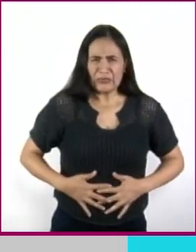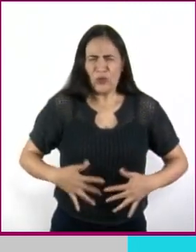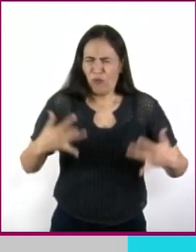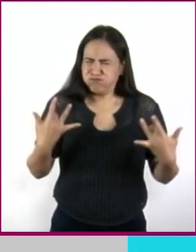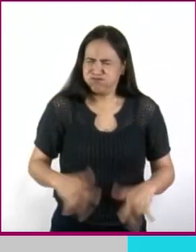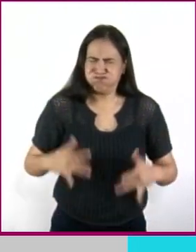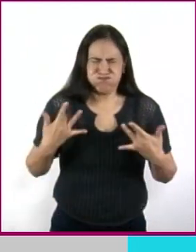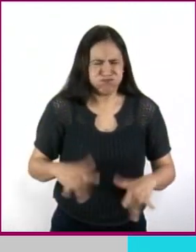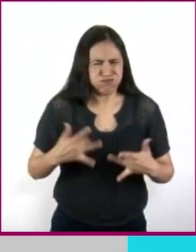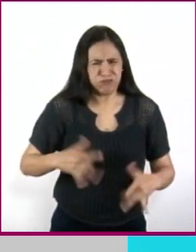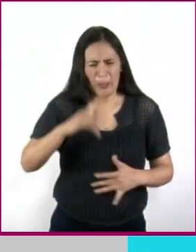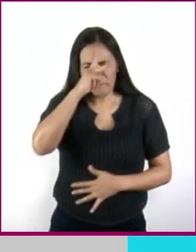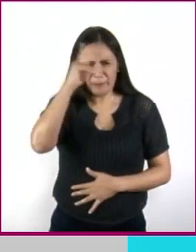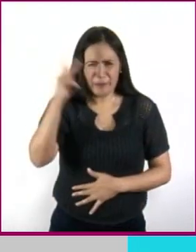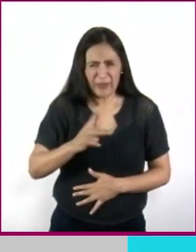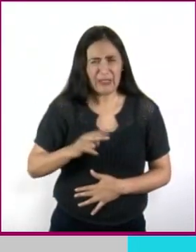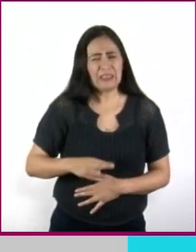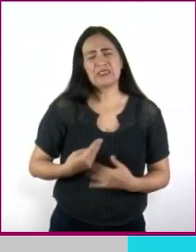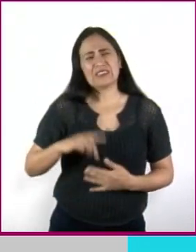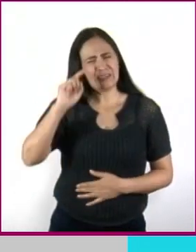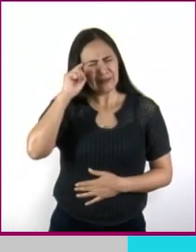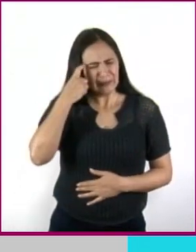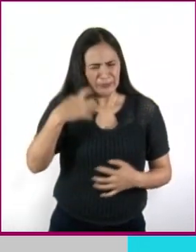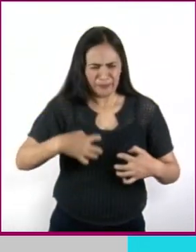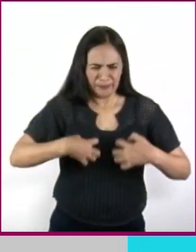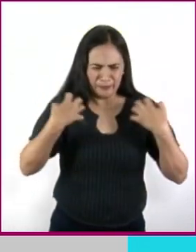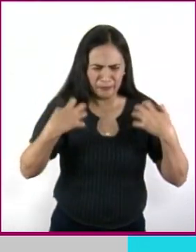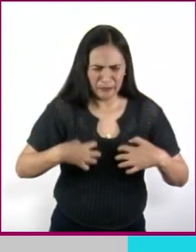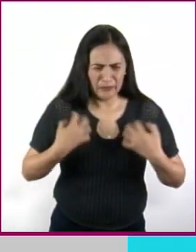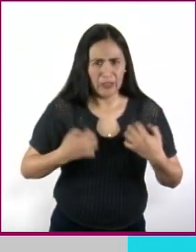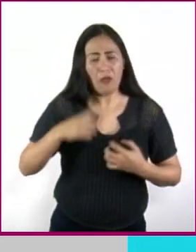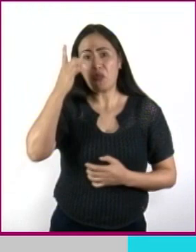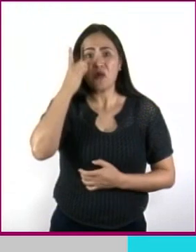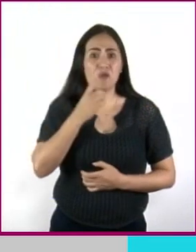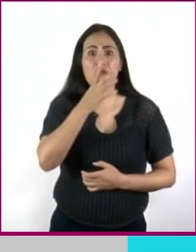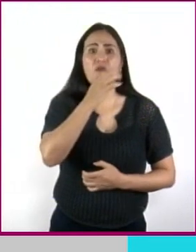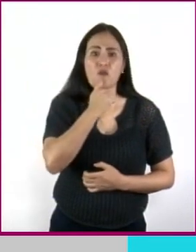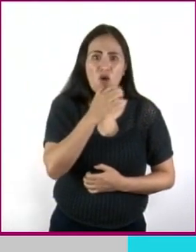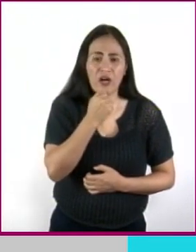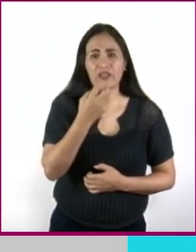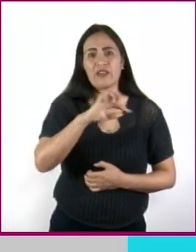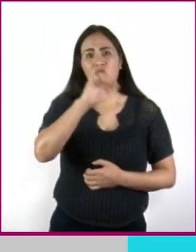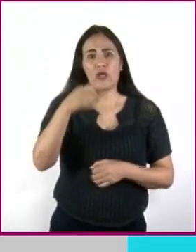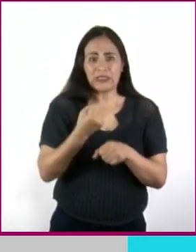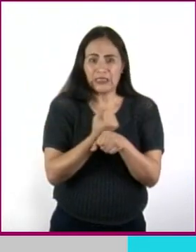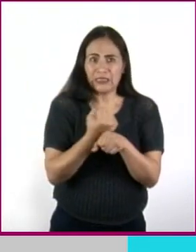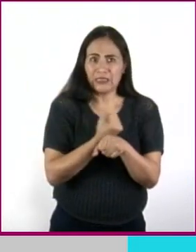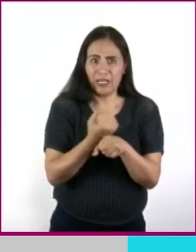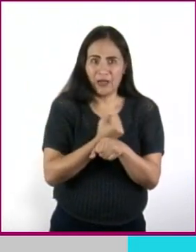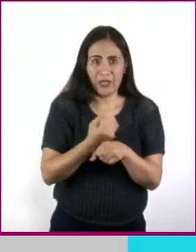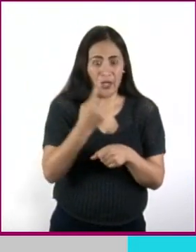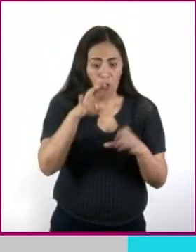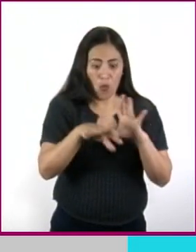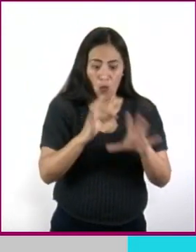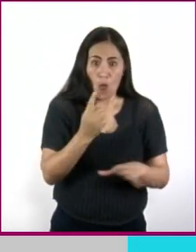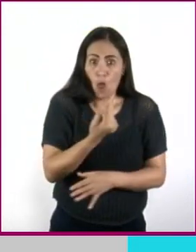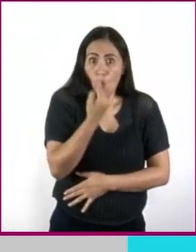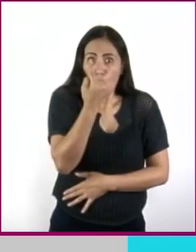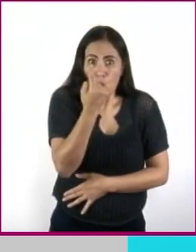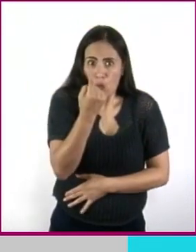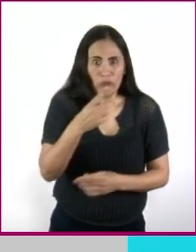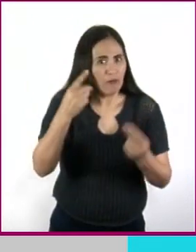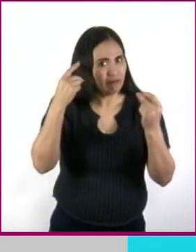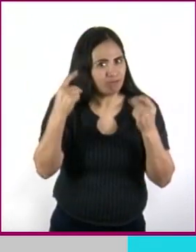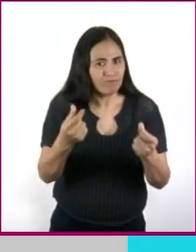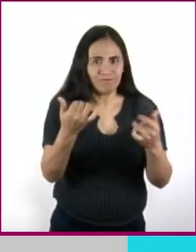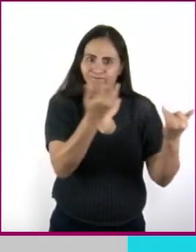intenso, irritabilidad, somnolencia y sangrado. Basta un solo signo de alarma para acudir inmediatamente a